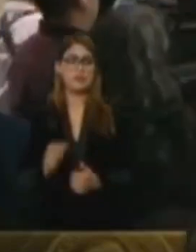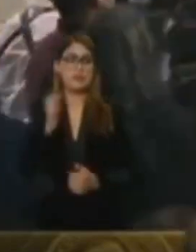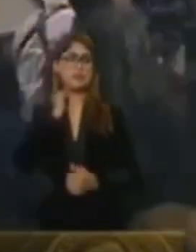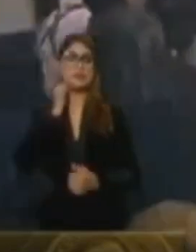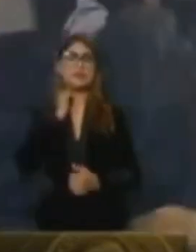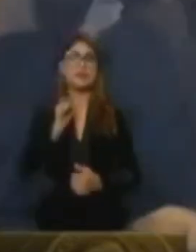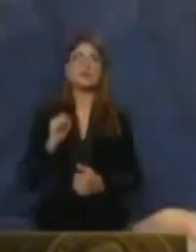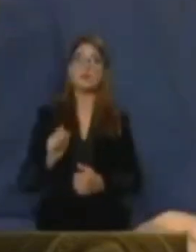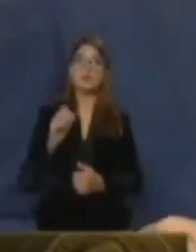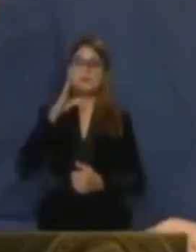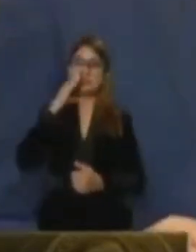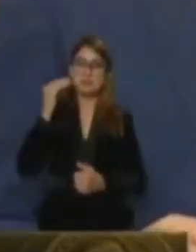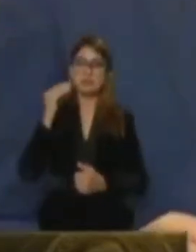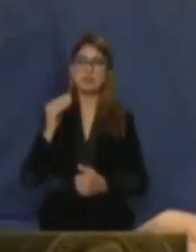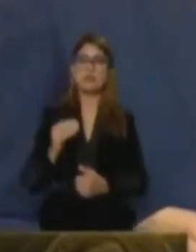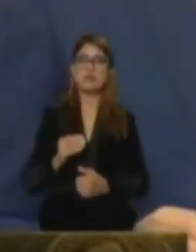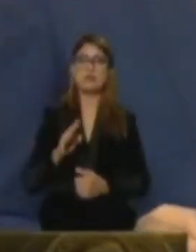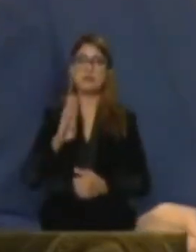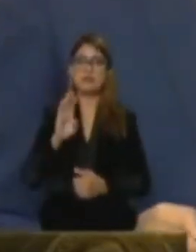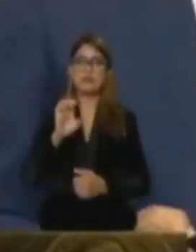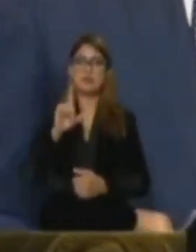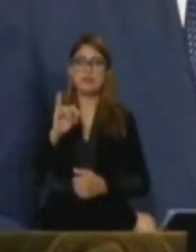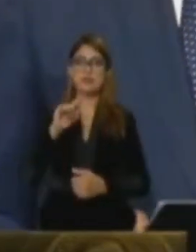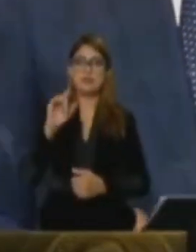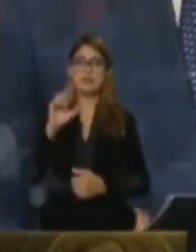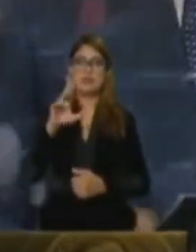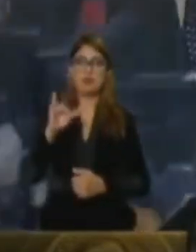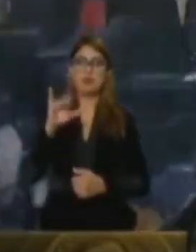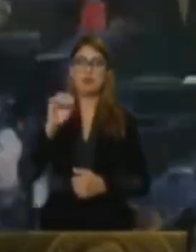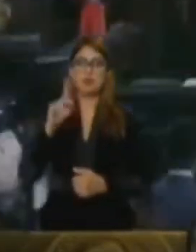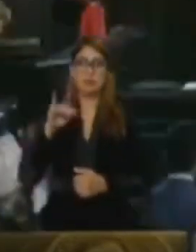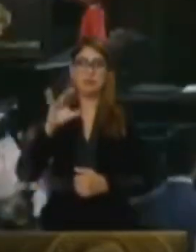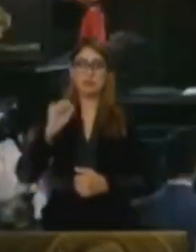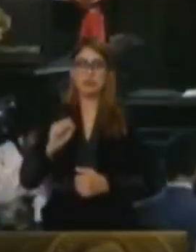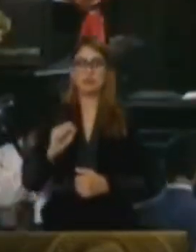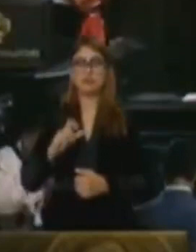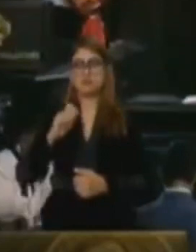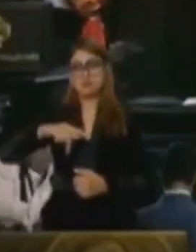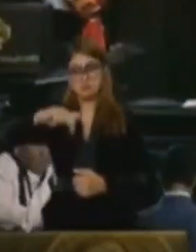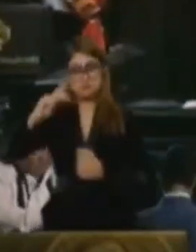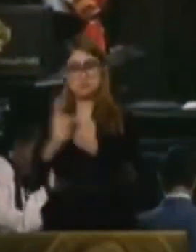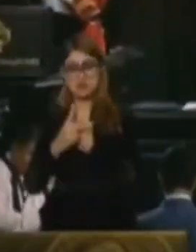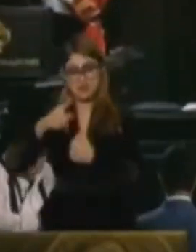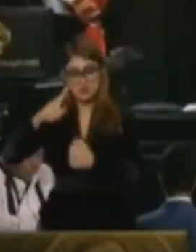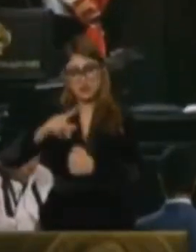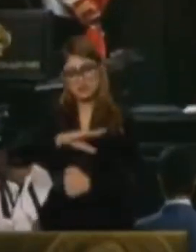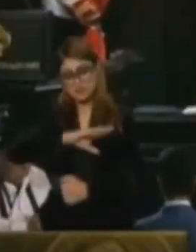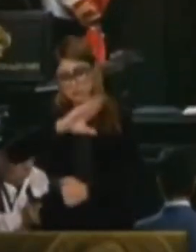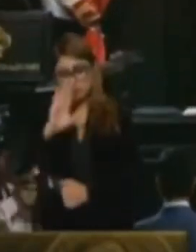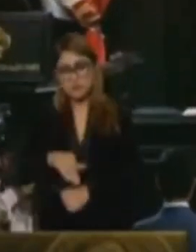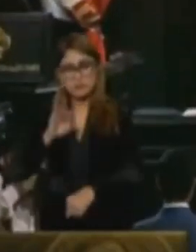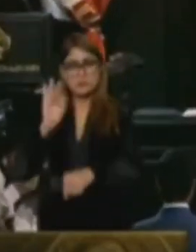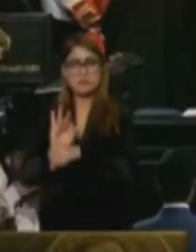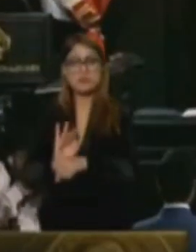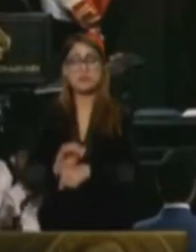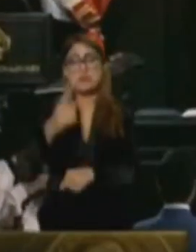Senador Belisario Domínguez. Murió por la patria en defensa de la